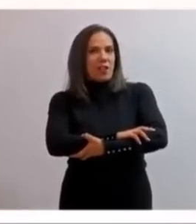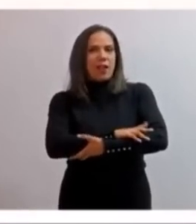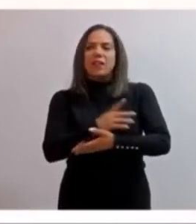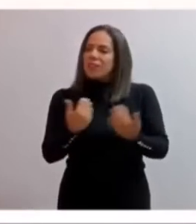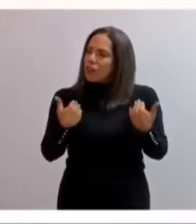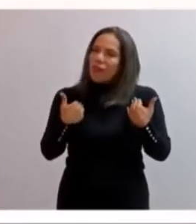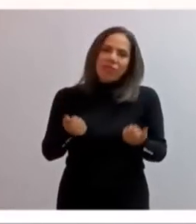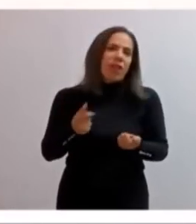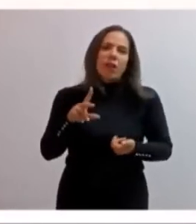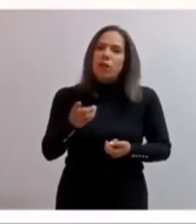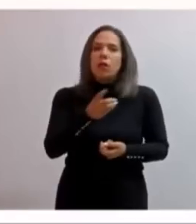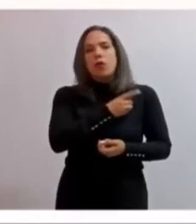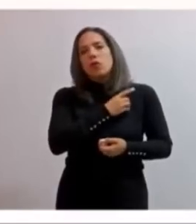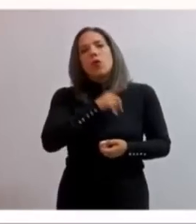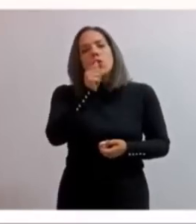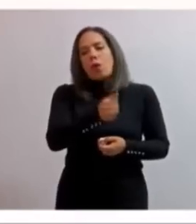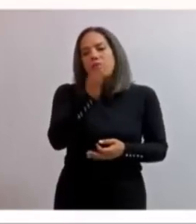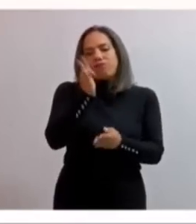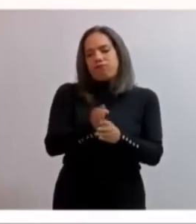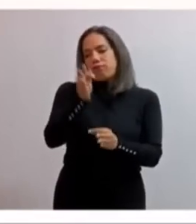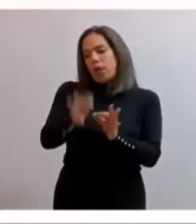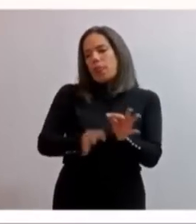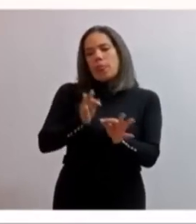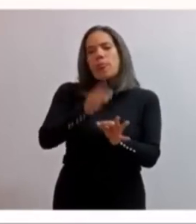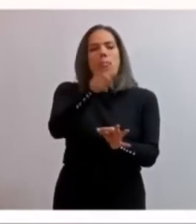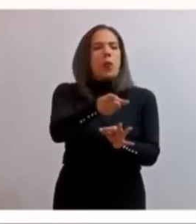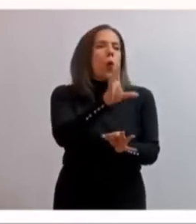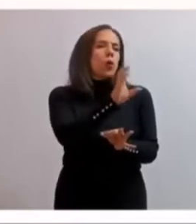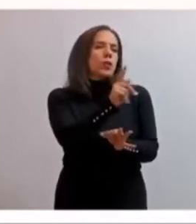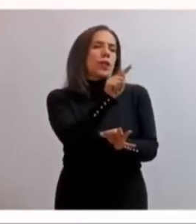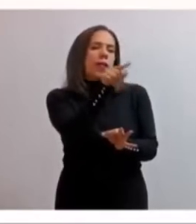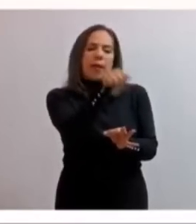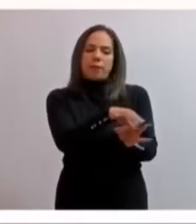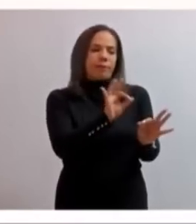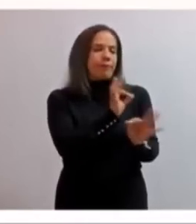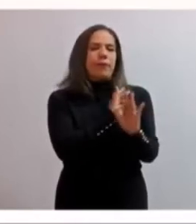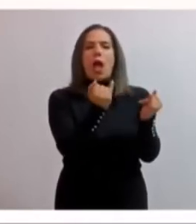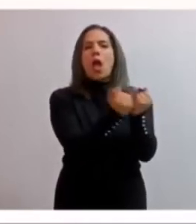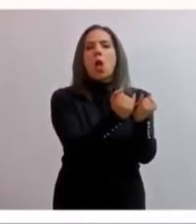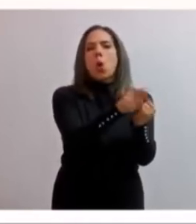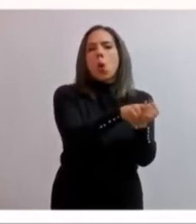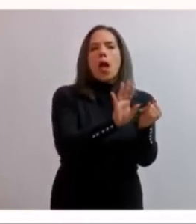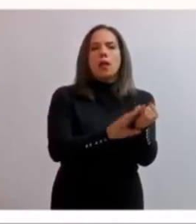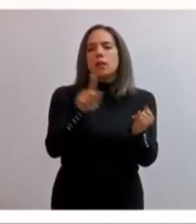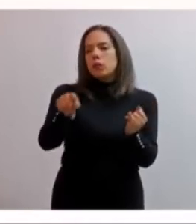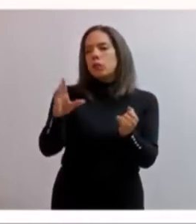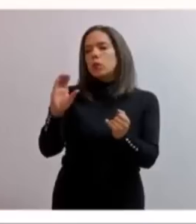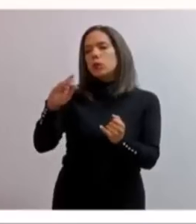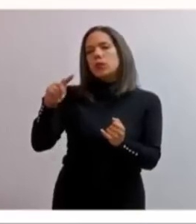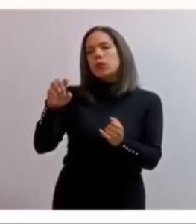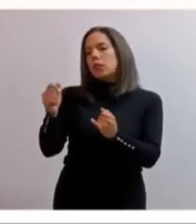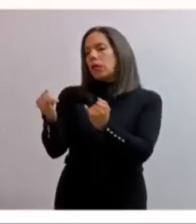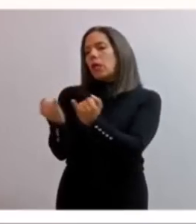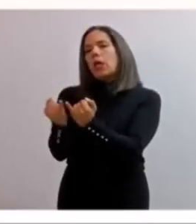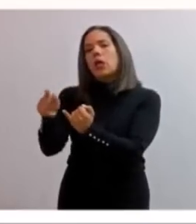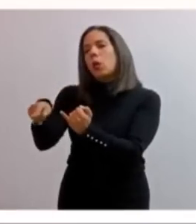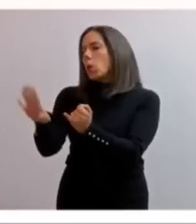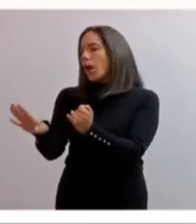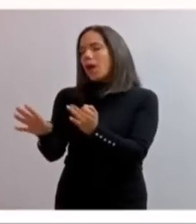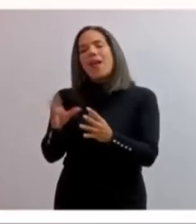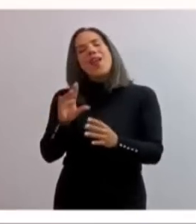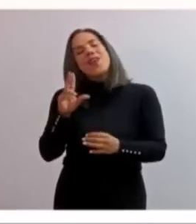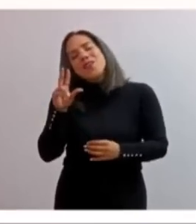podemos normar los consejos técnicos, esto es, que hay consejos técnicos que pueden funcionar